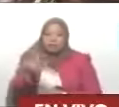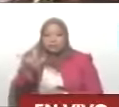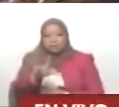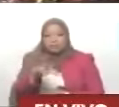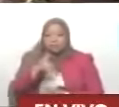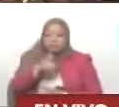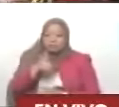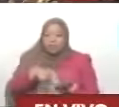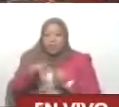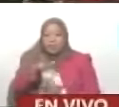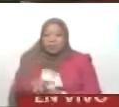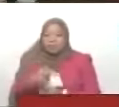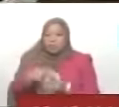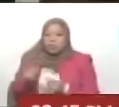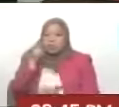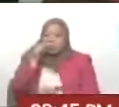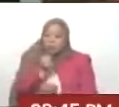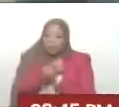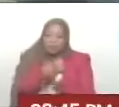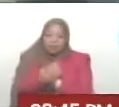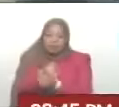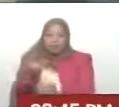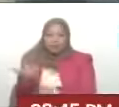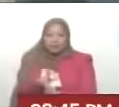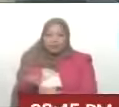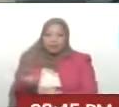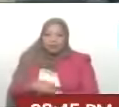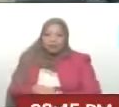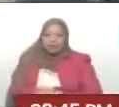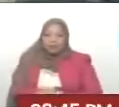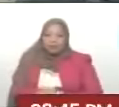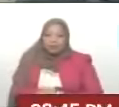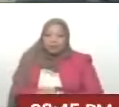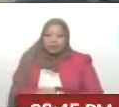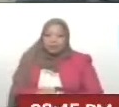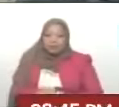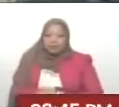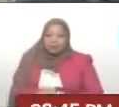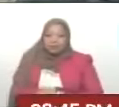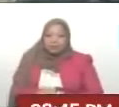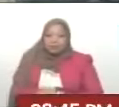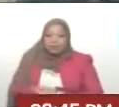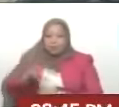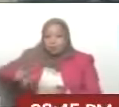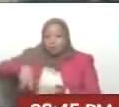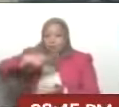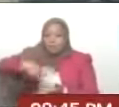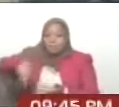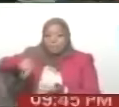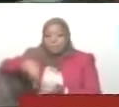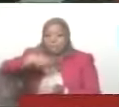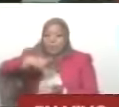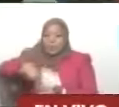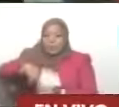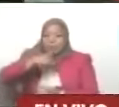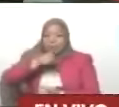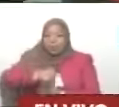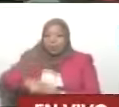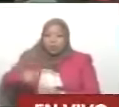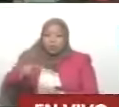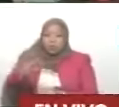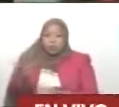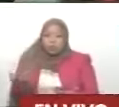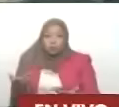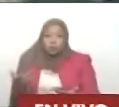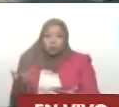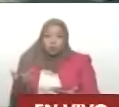Nadie te podrá adorar. Pero el estilo. Nadie te pero podrá eso no querer. Pero ahí no está bailando,